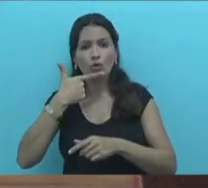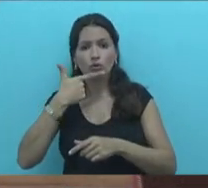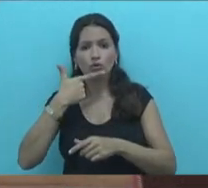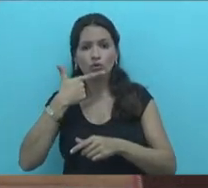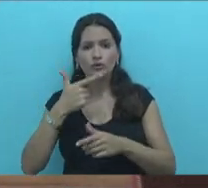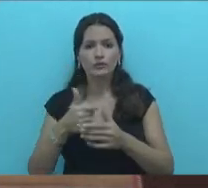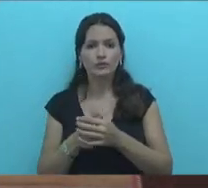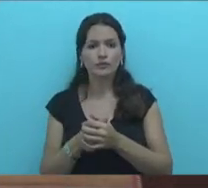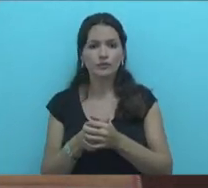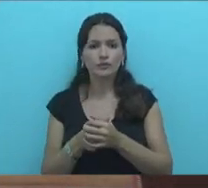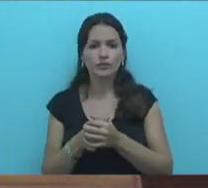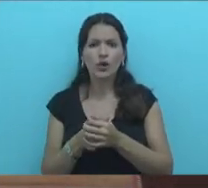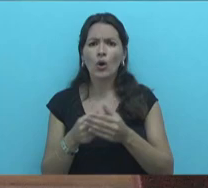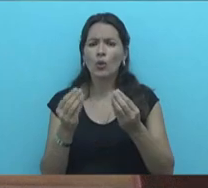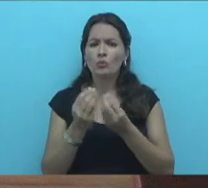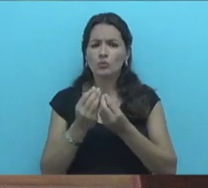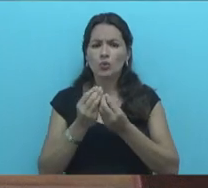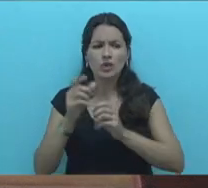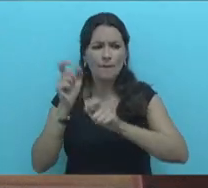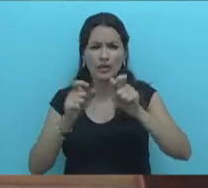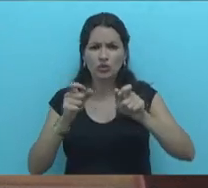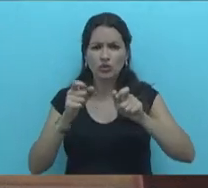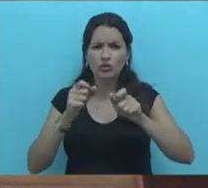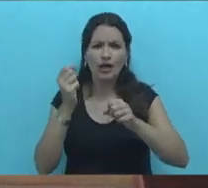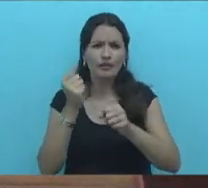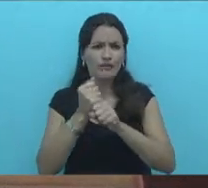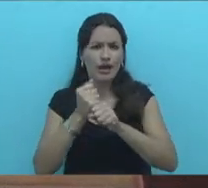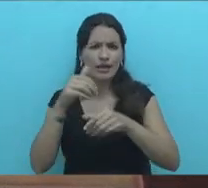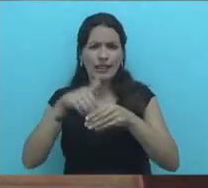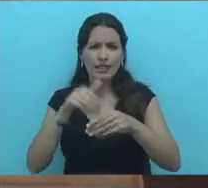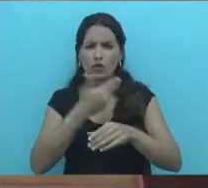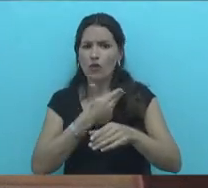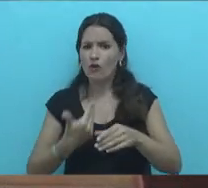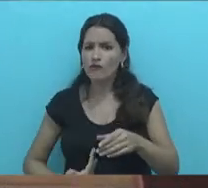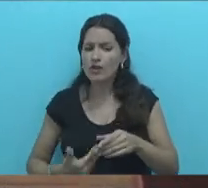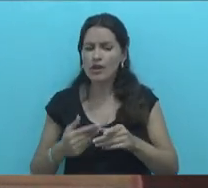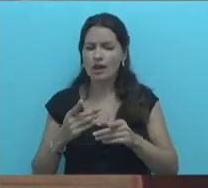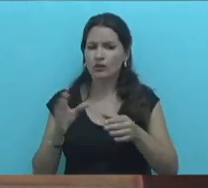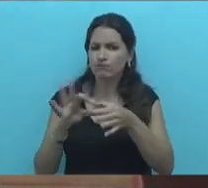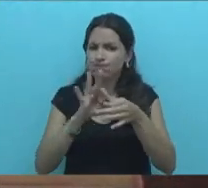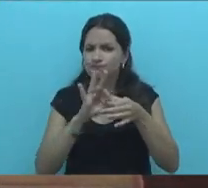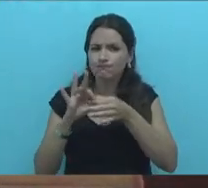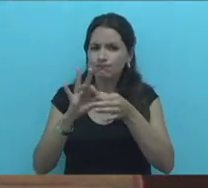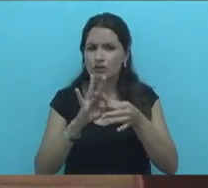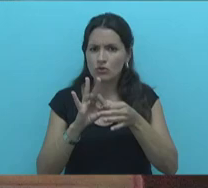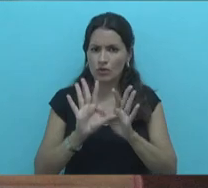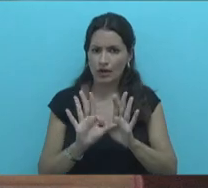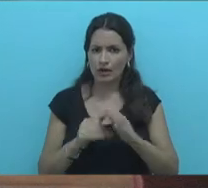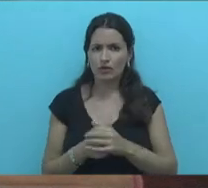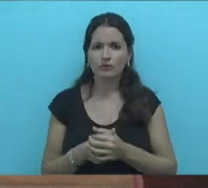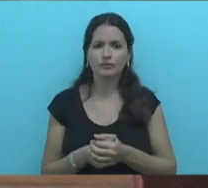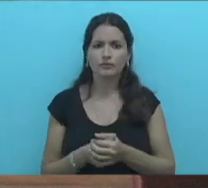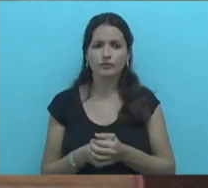comunicación, algunos integrantes del Gobierno Nacional, pero no queremos dejar de señalar la gravedad del móvil que llevó a